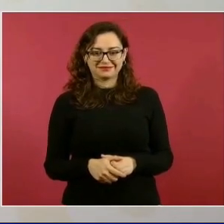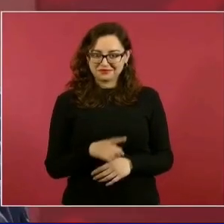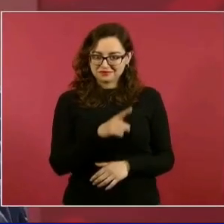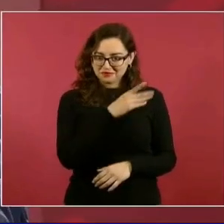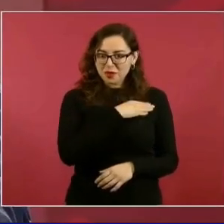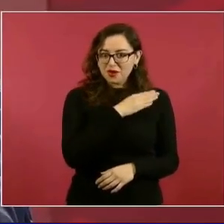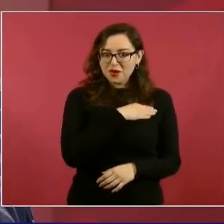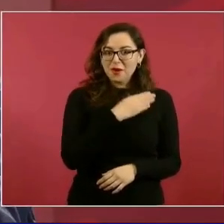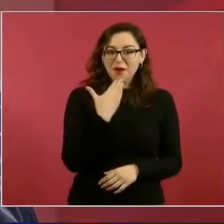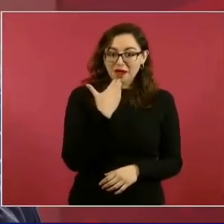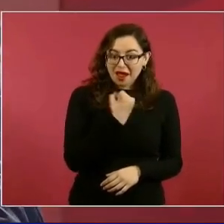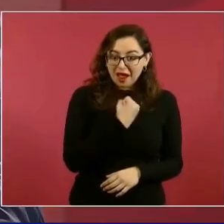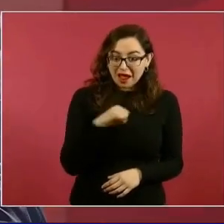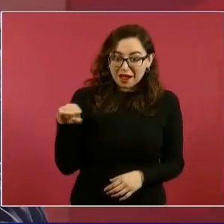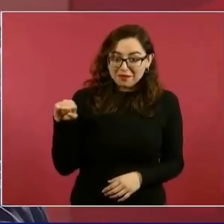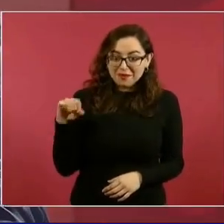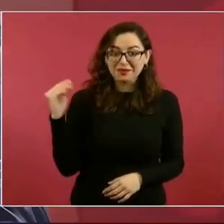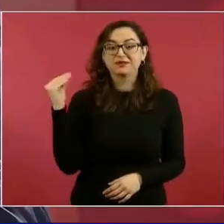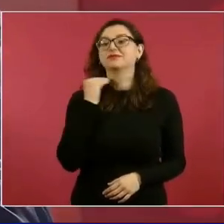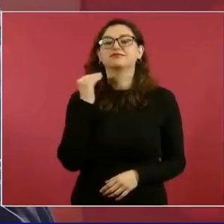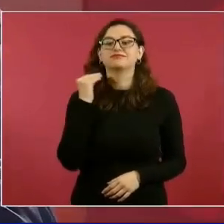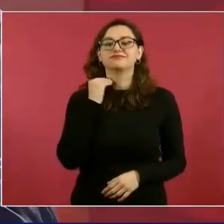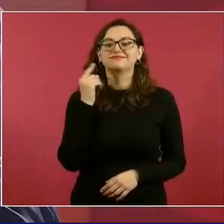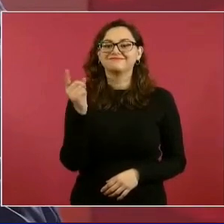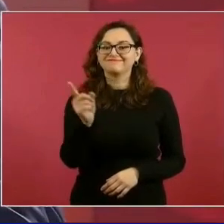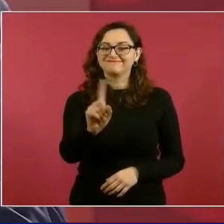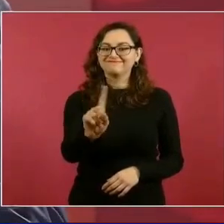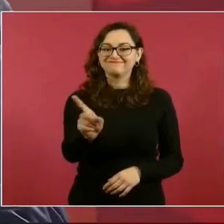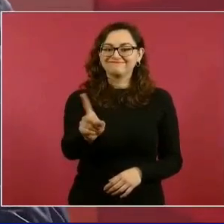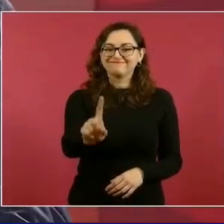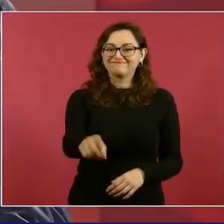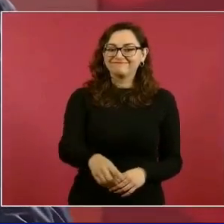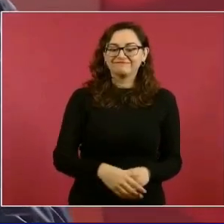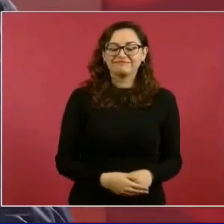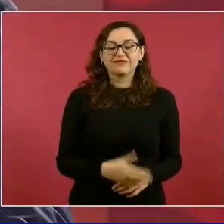Son buenos para el influyentismo,